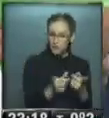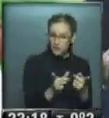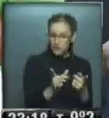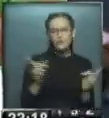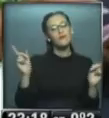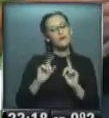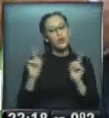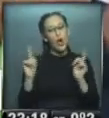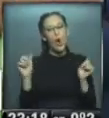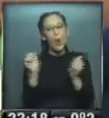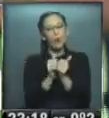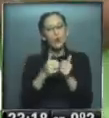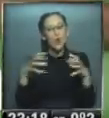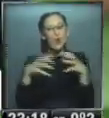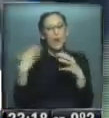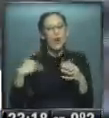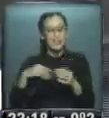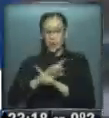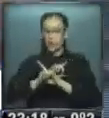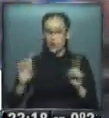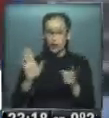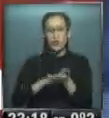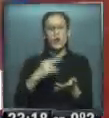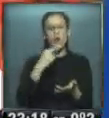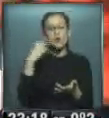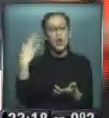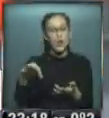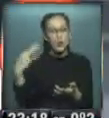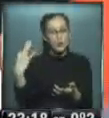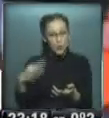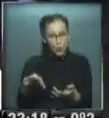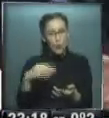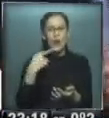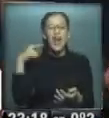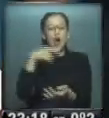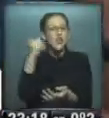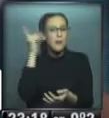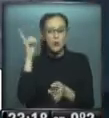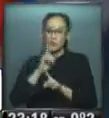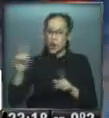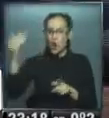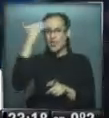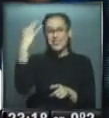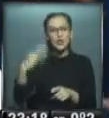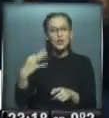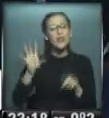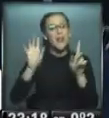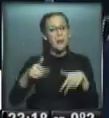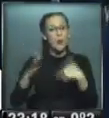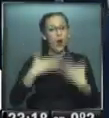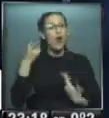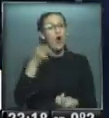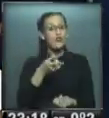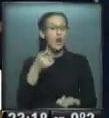estar con la selección argentina disputando los partidos del 11 de octubre ante Perú como local y después del 15 de octubre en Uruguay,